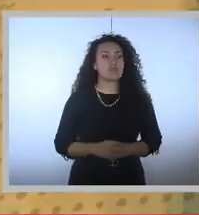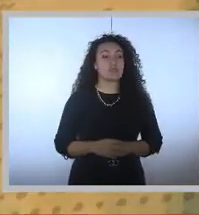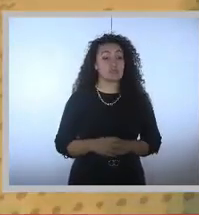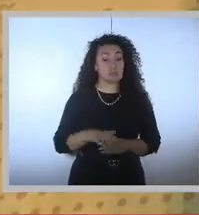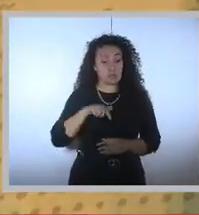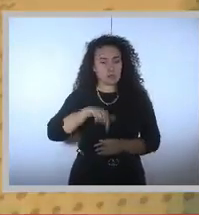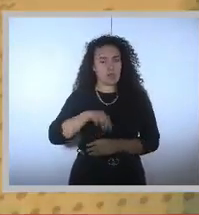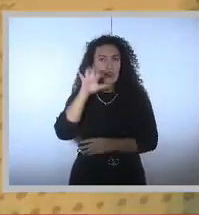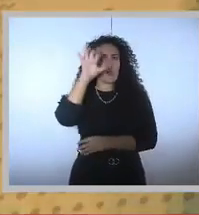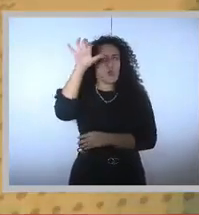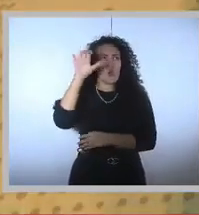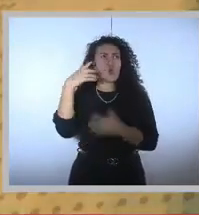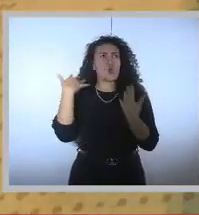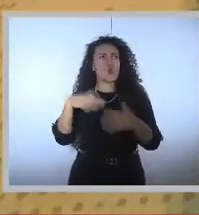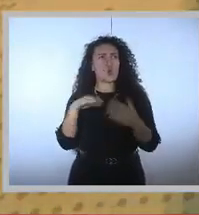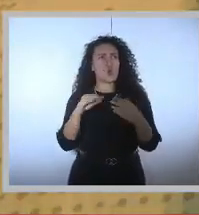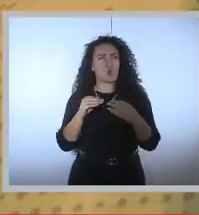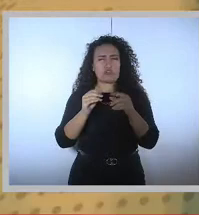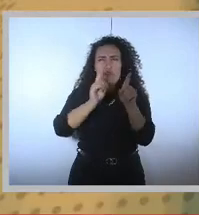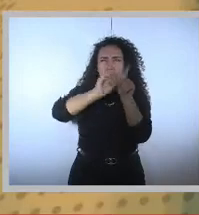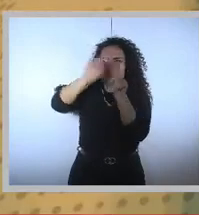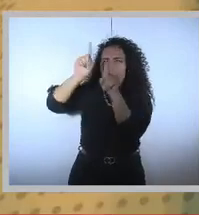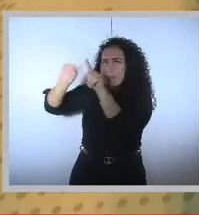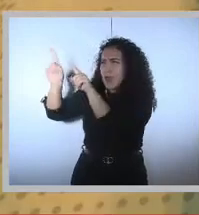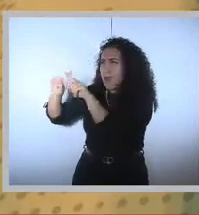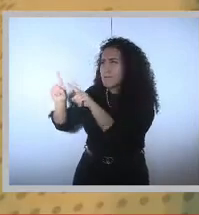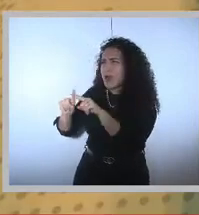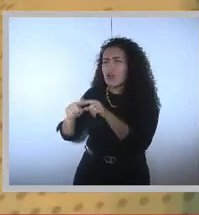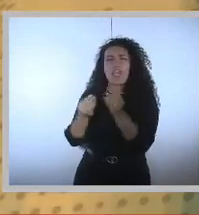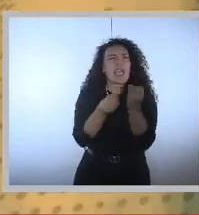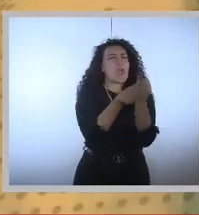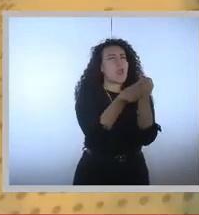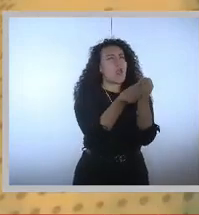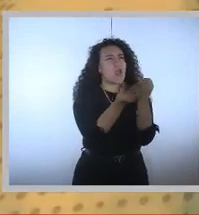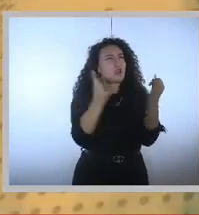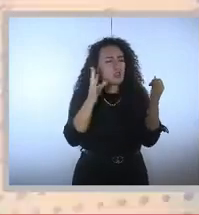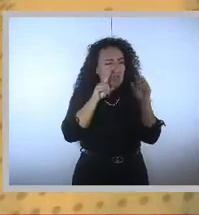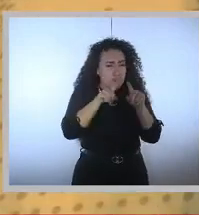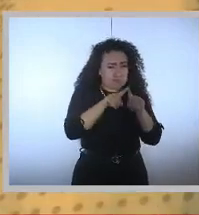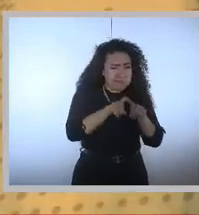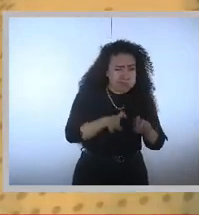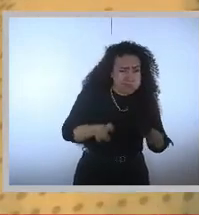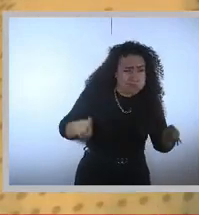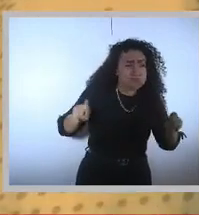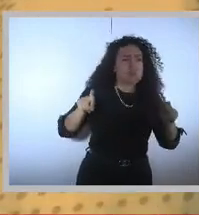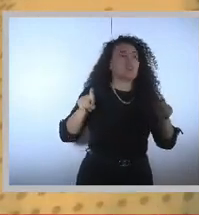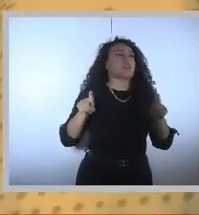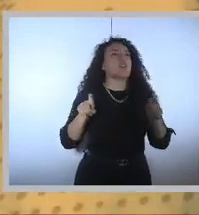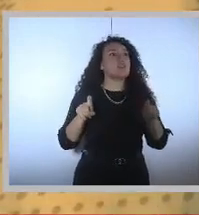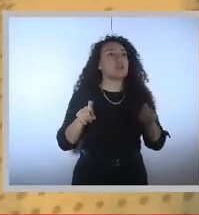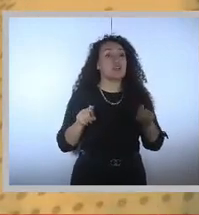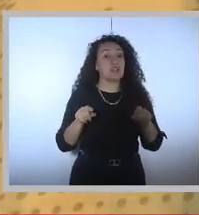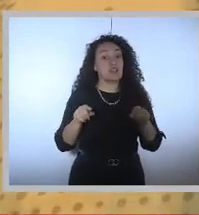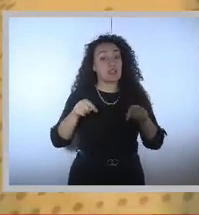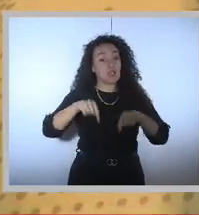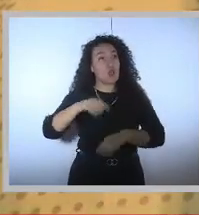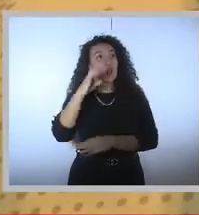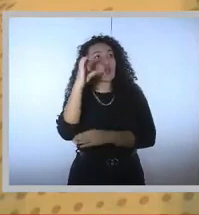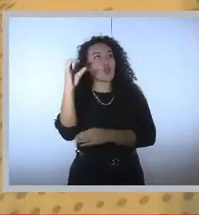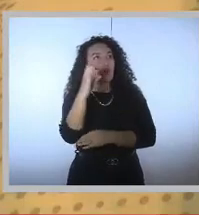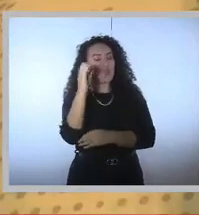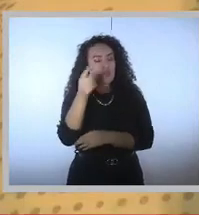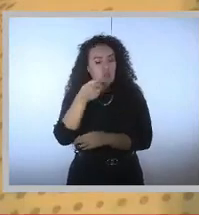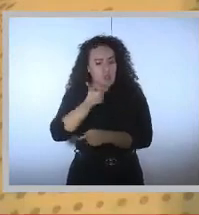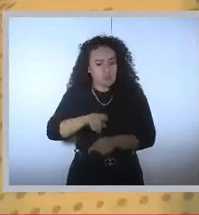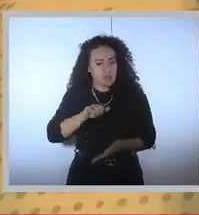que sí es pluriverso, un país que es multiétnico, un país también que es central y